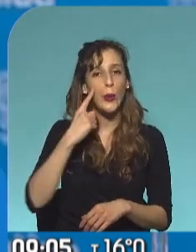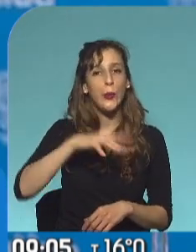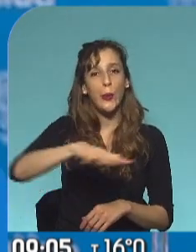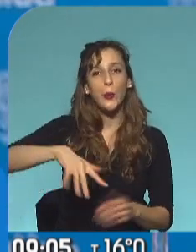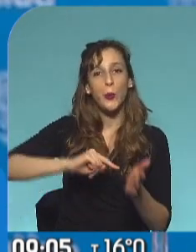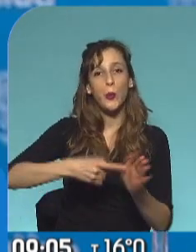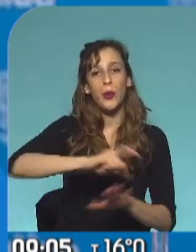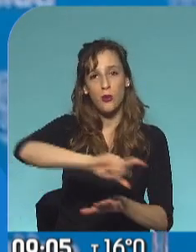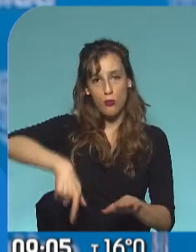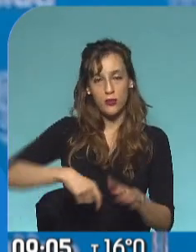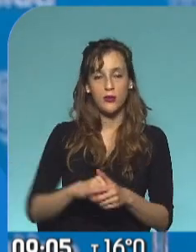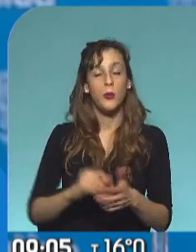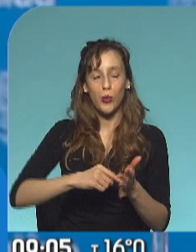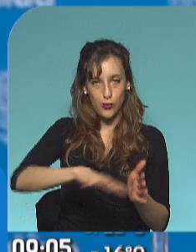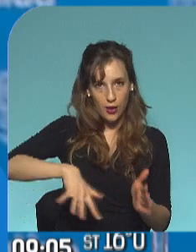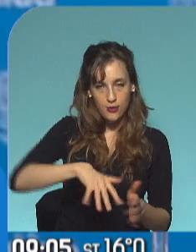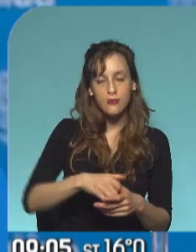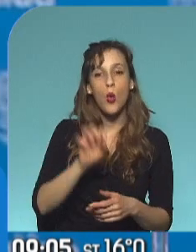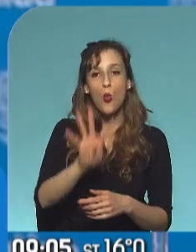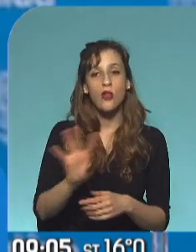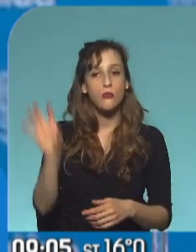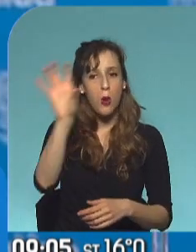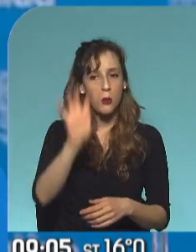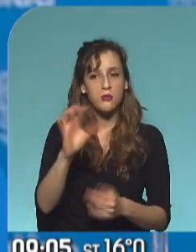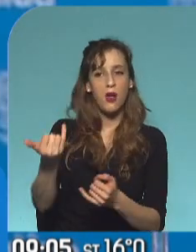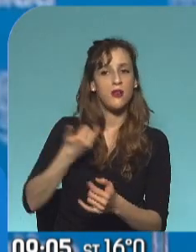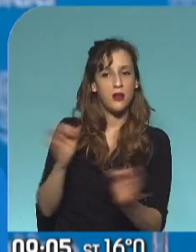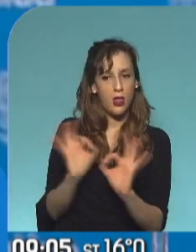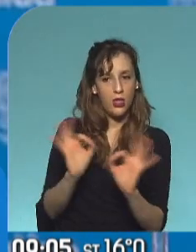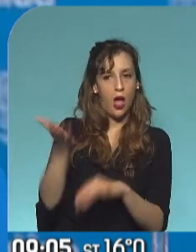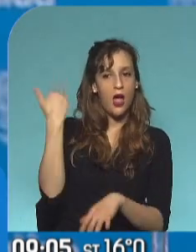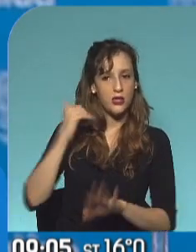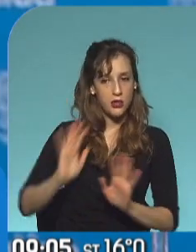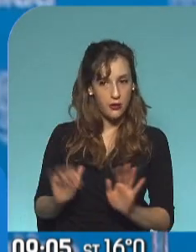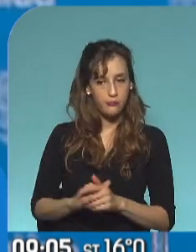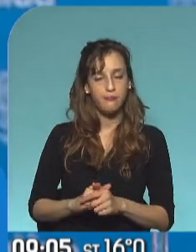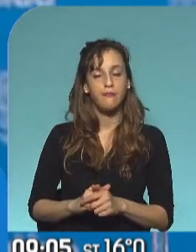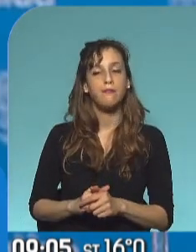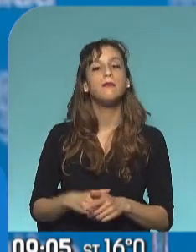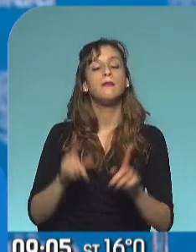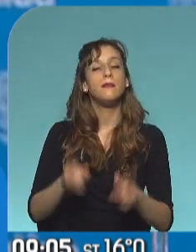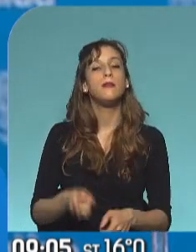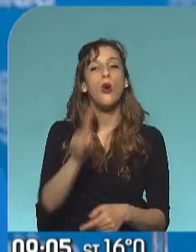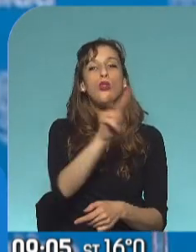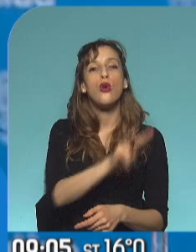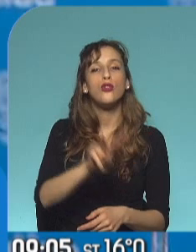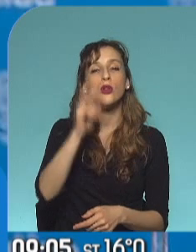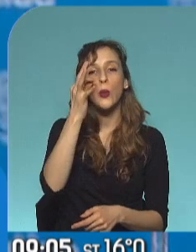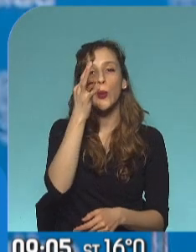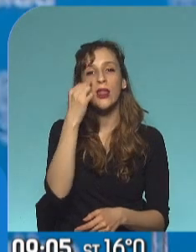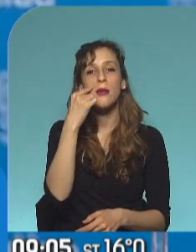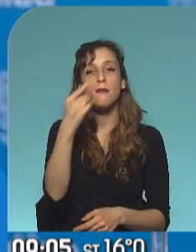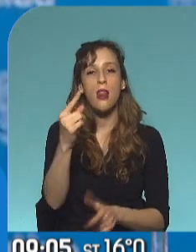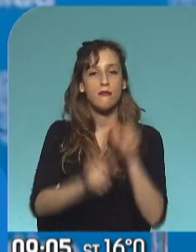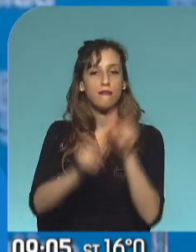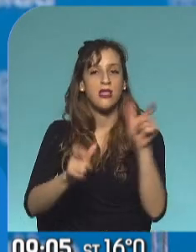de buenos aires 4 provincias no han confirmado casos en la jornada de ayer tenemos 220 mil casos